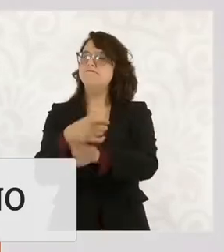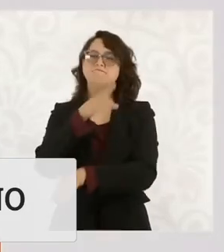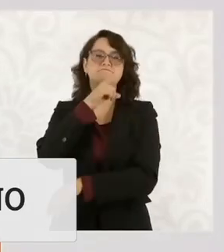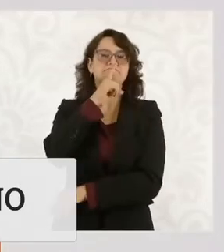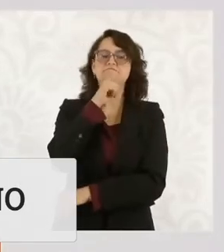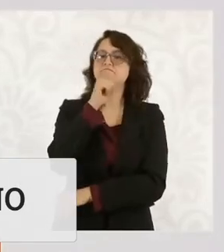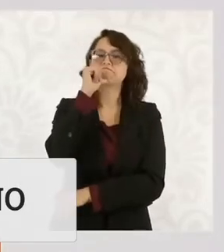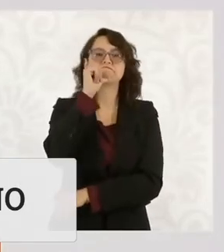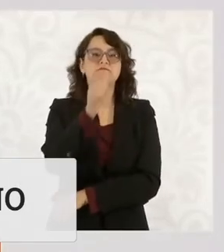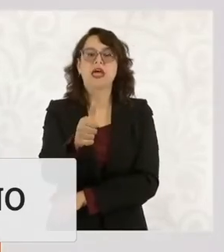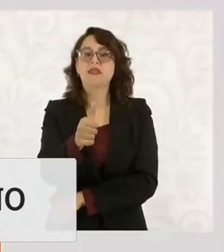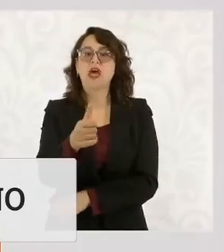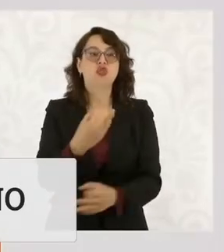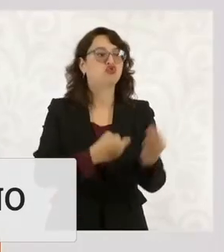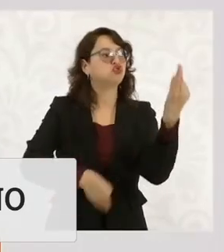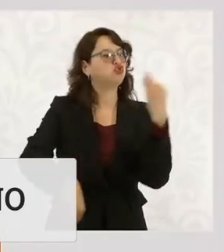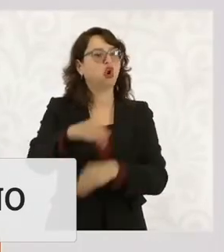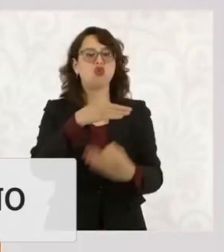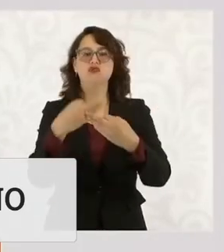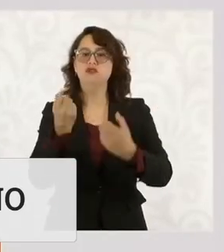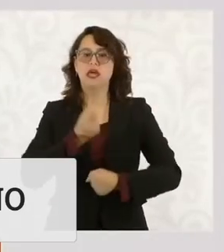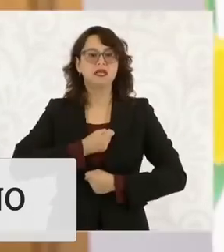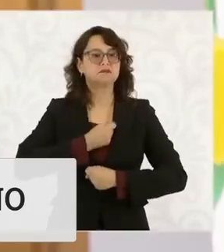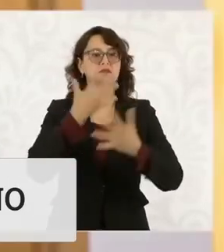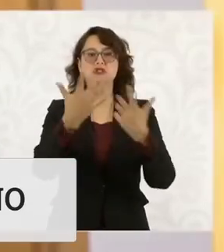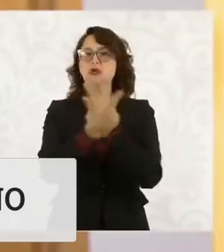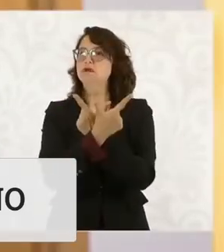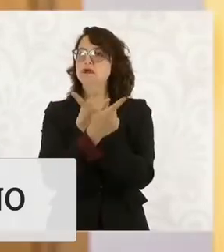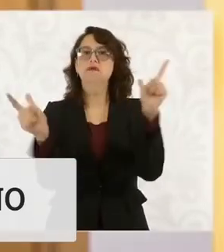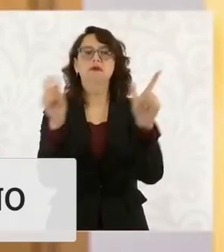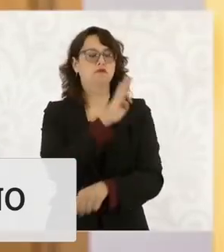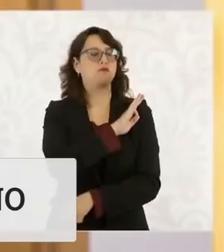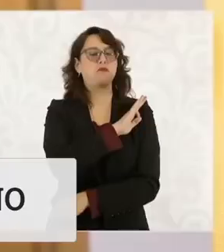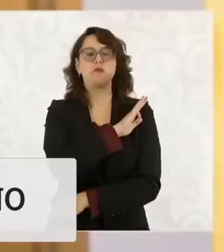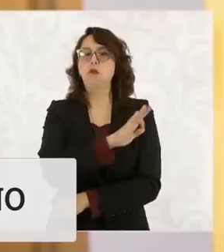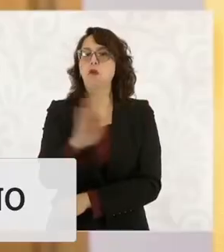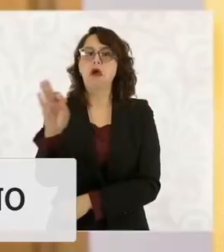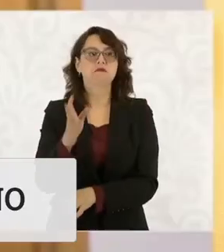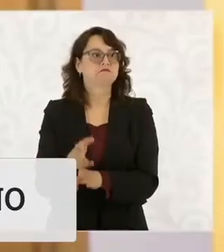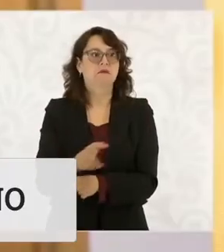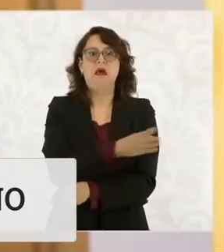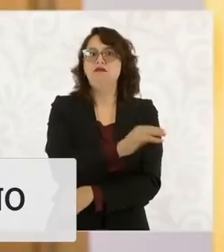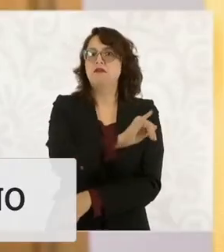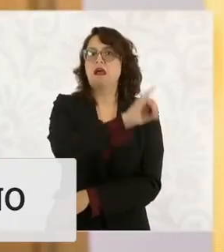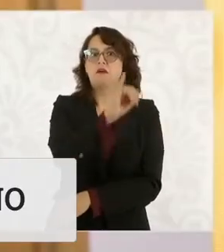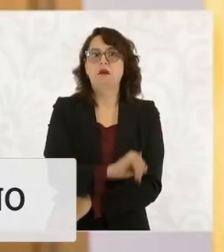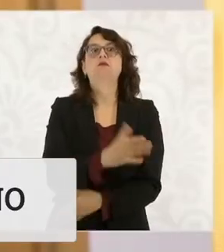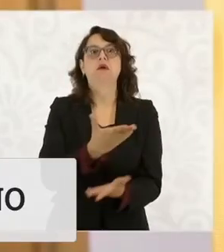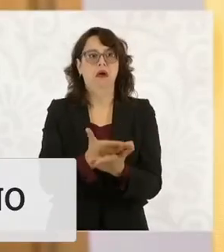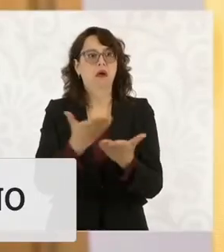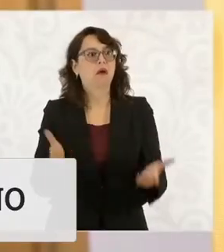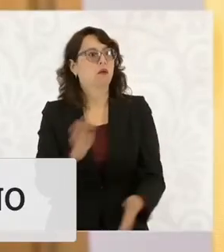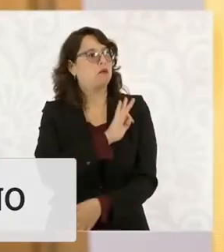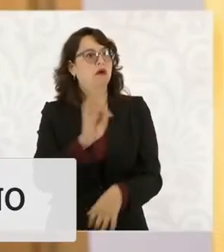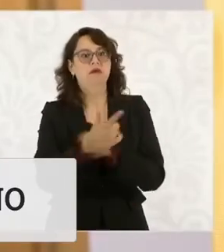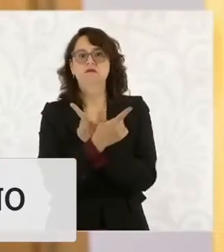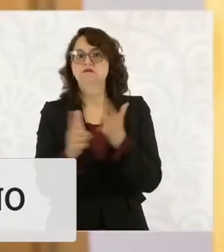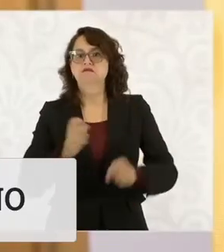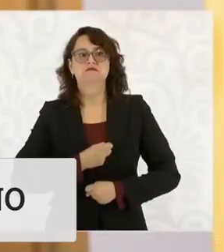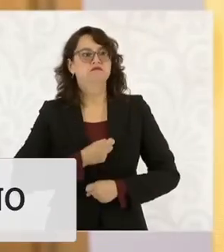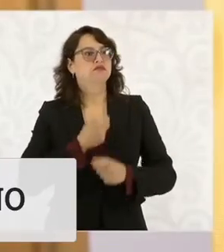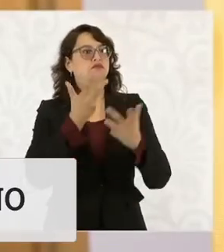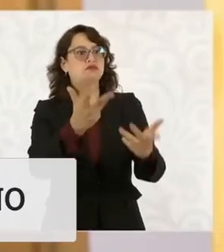Se practica la mayor libertad de expresión de toda la historia. No existe la censura. Todas